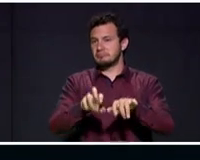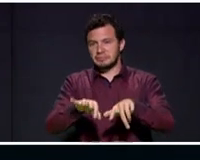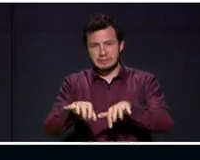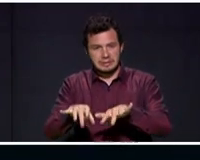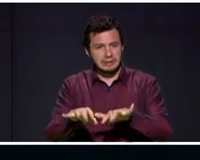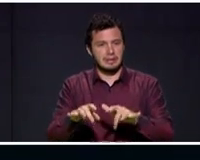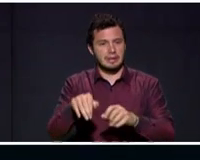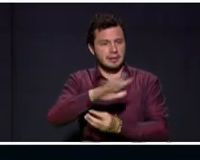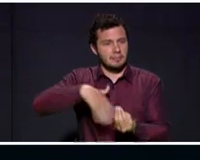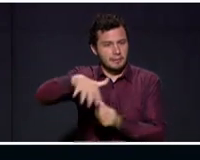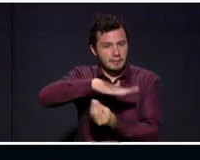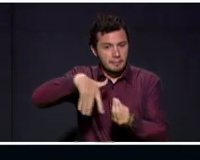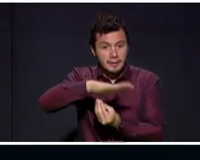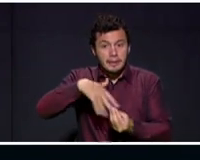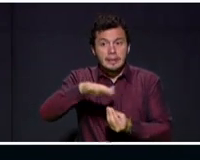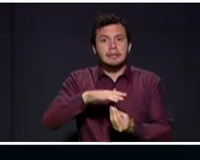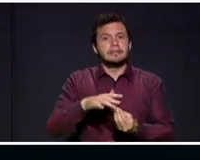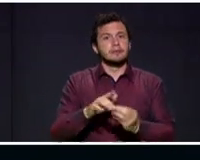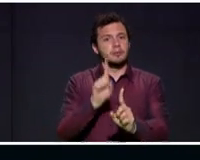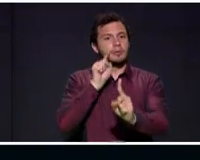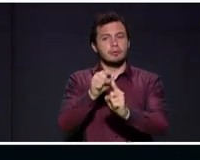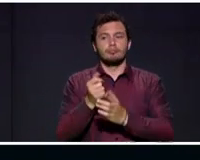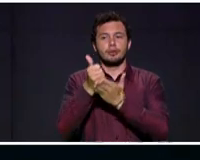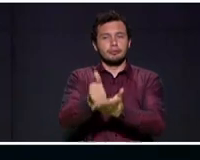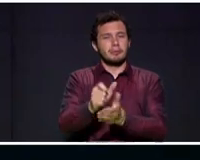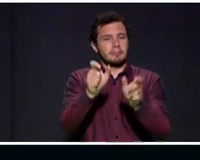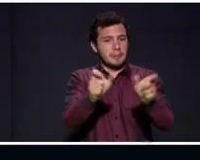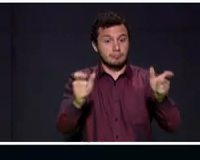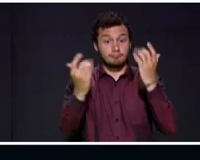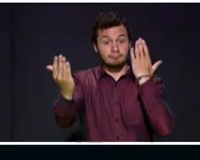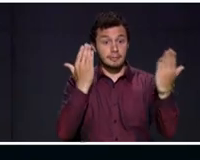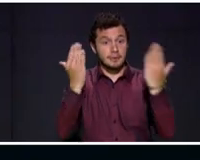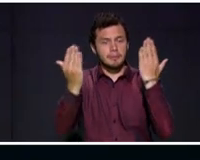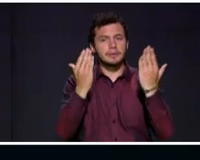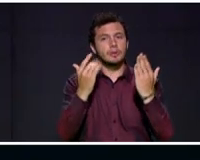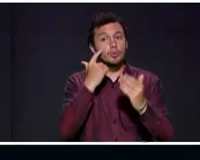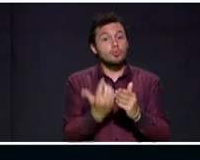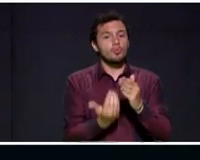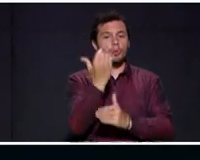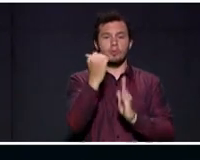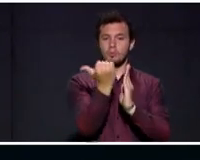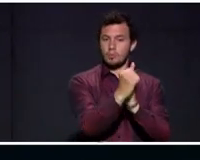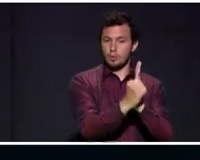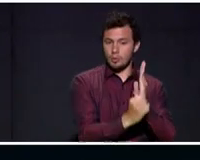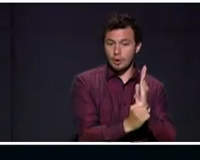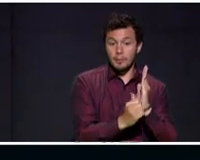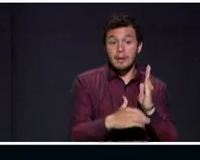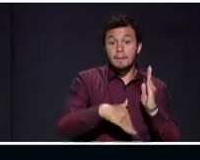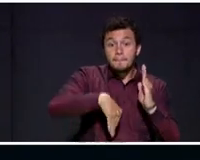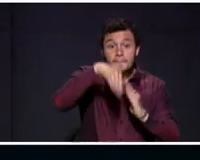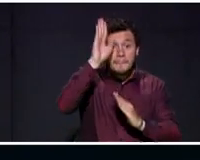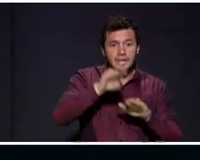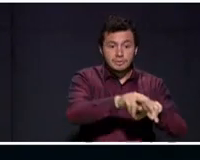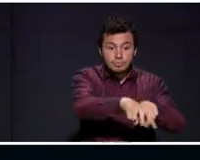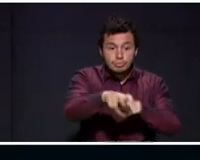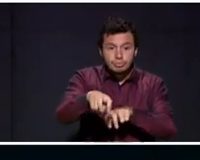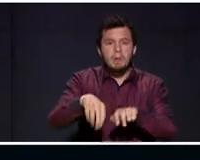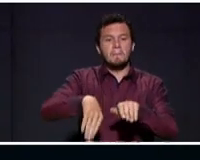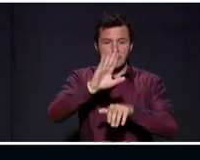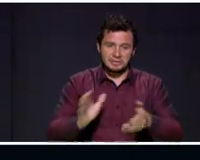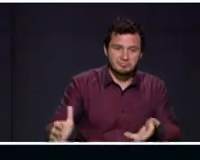podamos llenar de confianza a nuestro campesino y generar un programa que se va a llamar más siembra más cosecha ahí está el